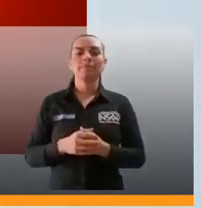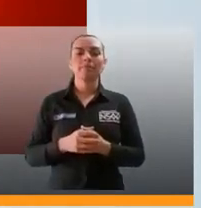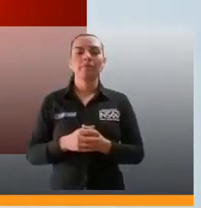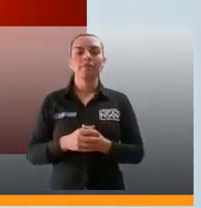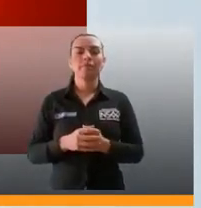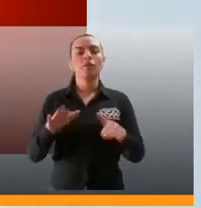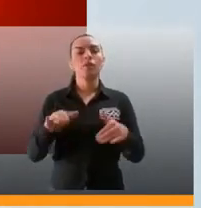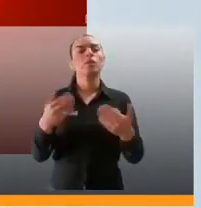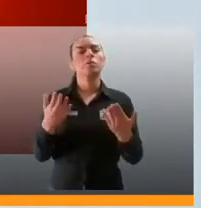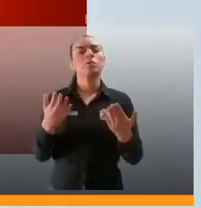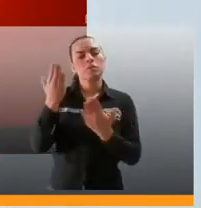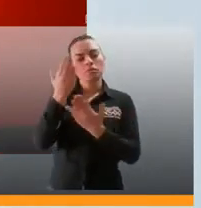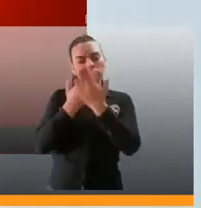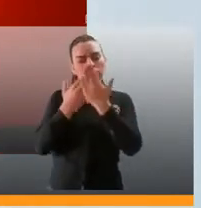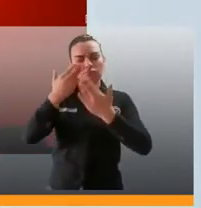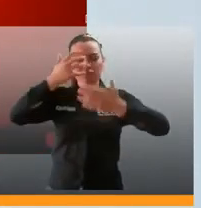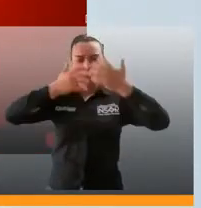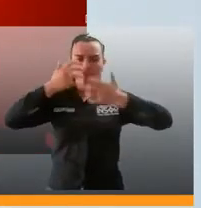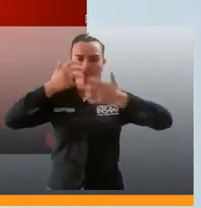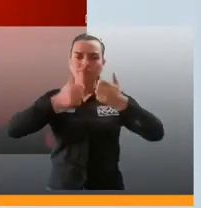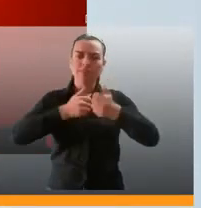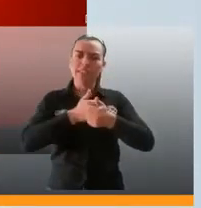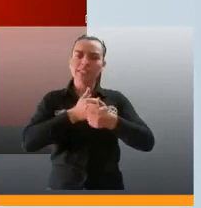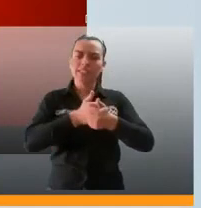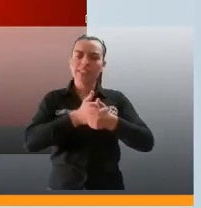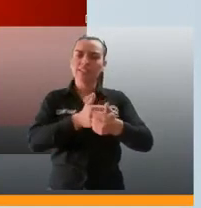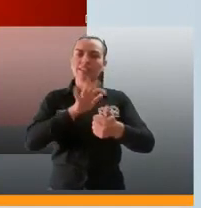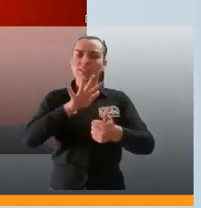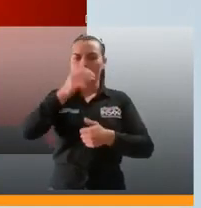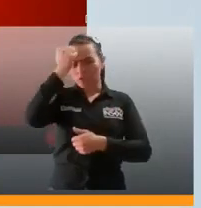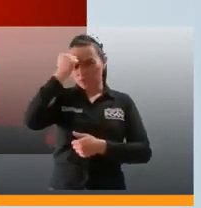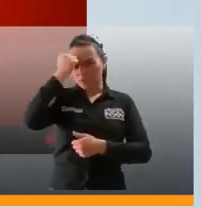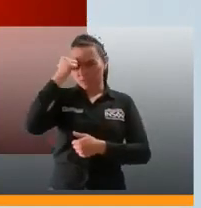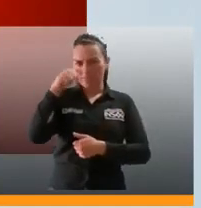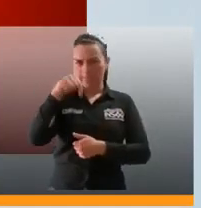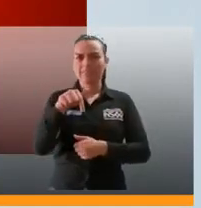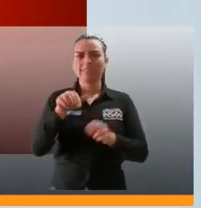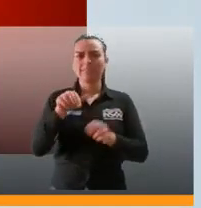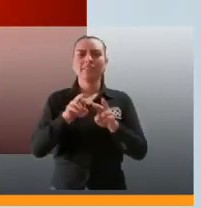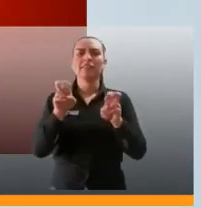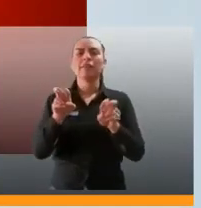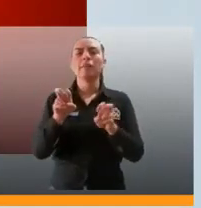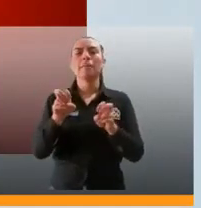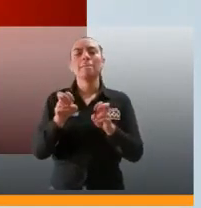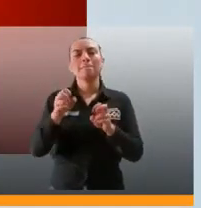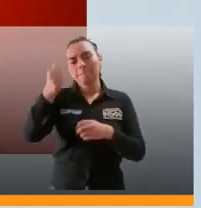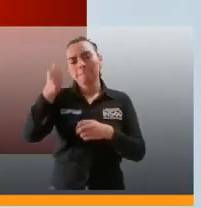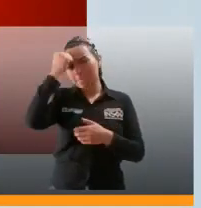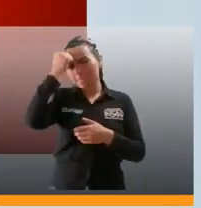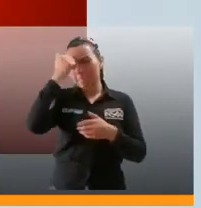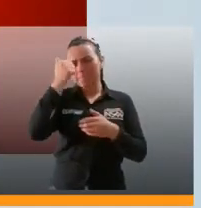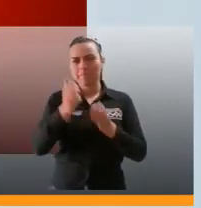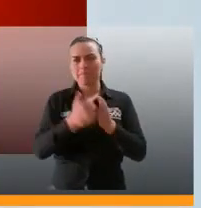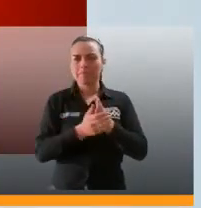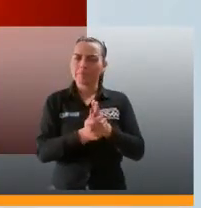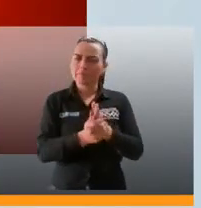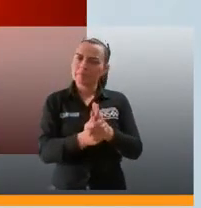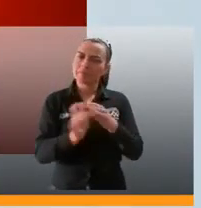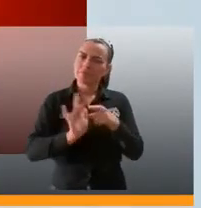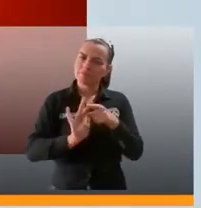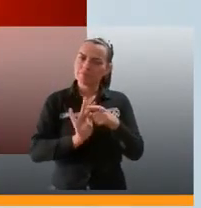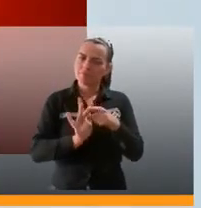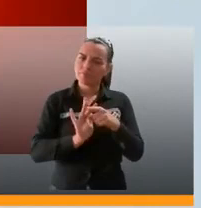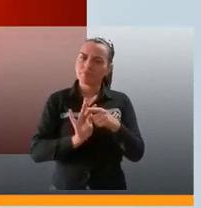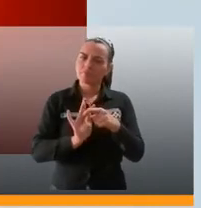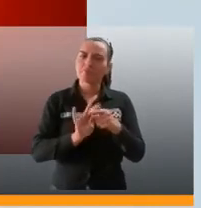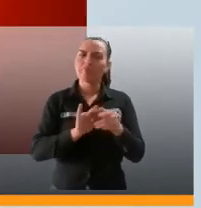evaluación de desempeño y seguimiento docente en temas de aplicación de la tecnología y pedagogía para la virtualidad aplicada? Y acá